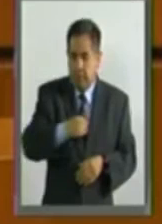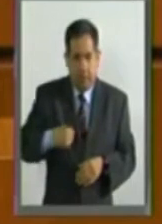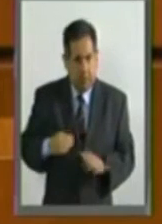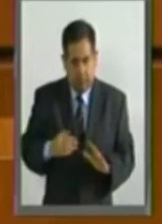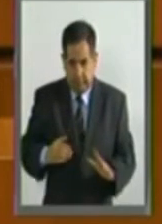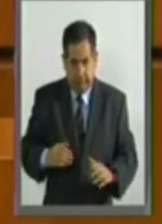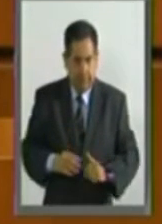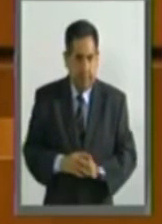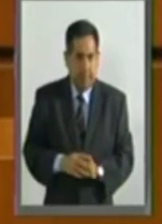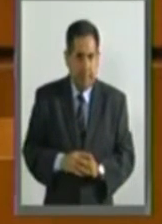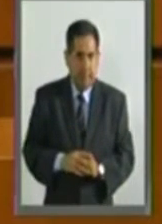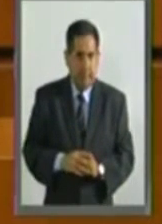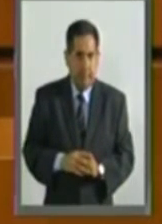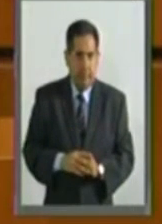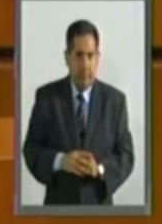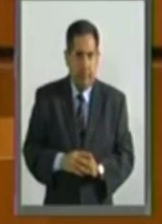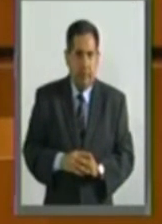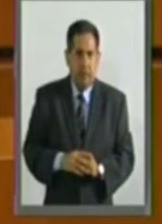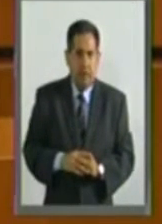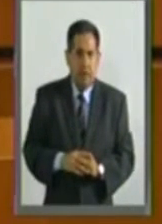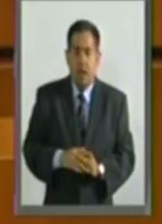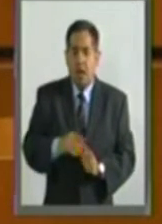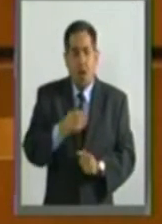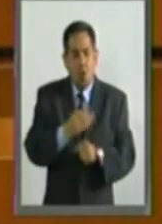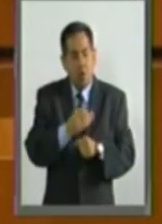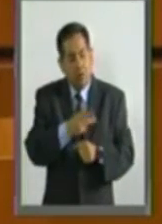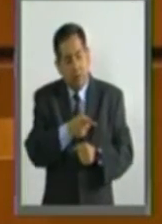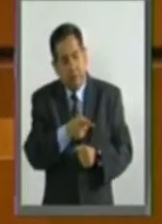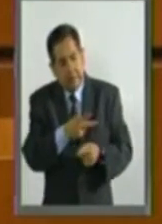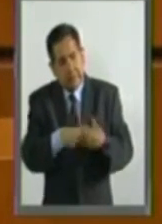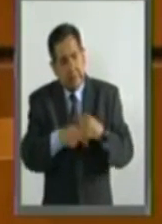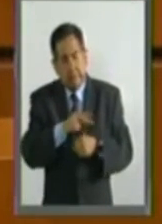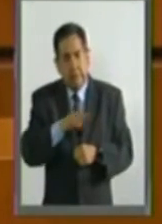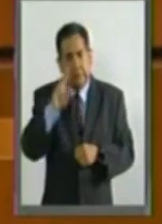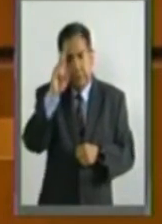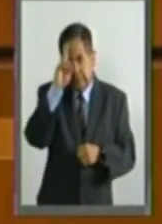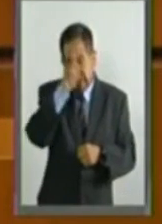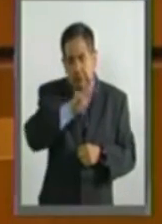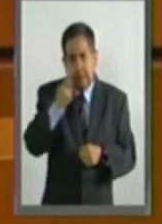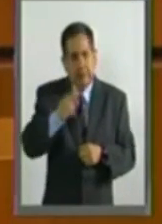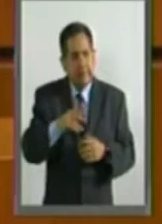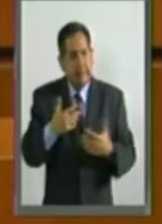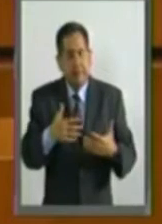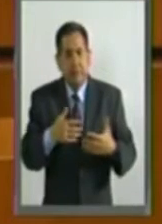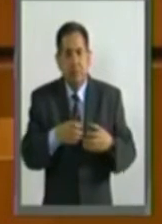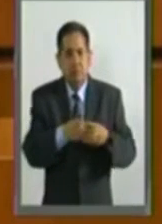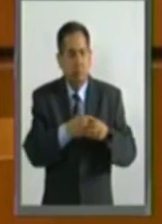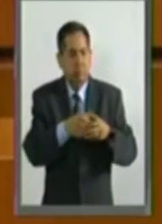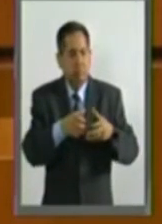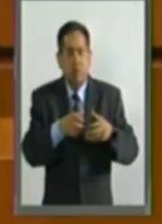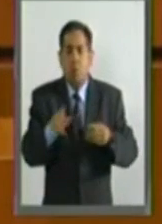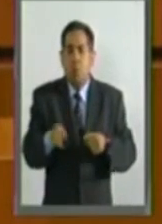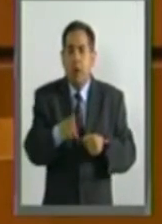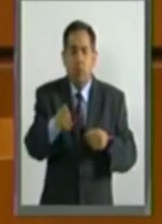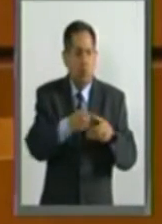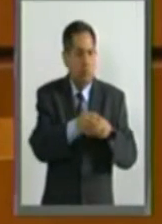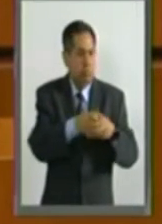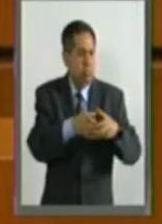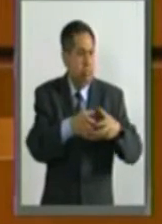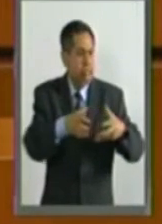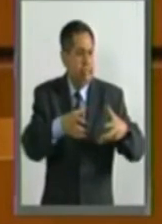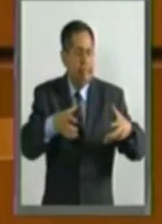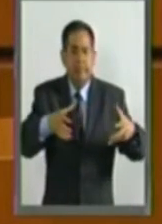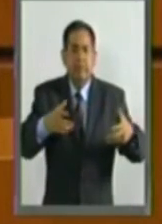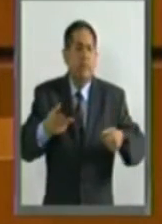ejido. Ha ido creciendo los pueblos en las zonas conurbadas, en donde